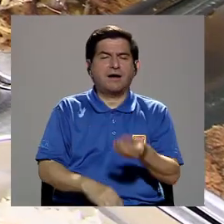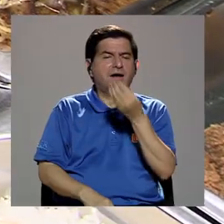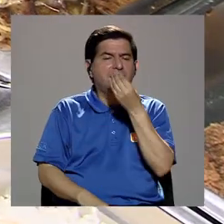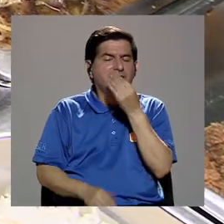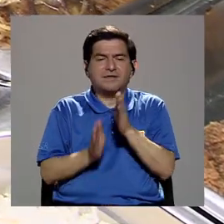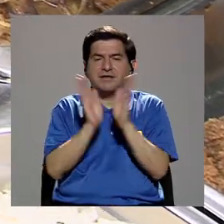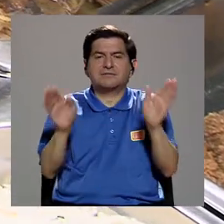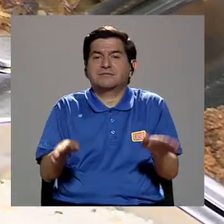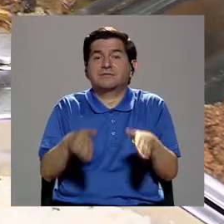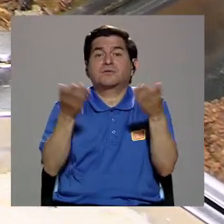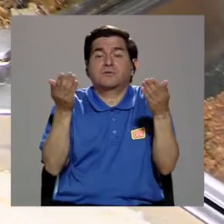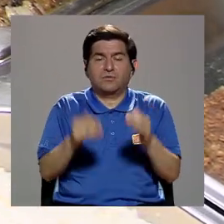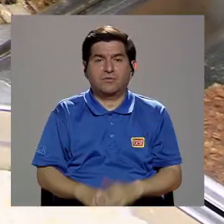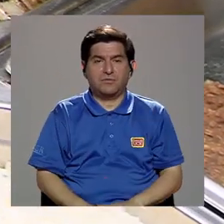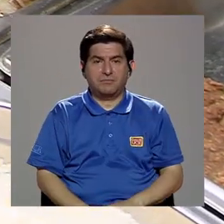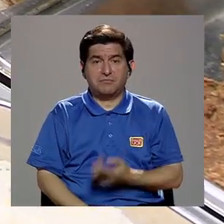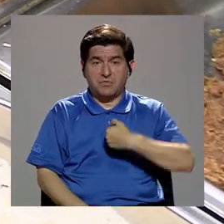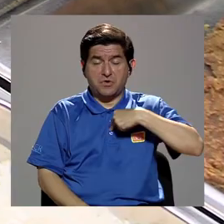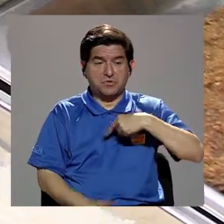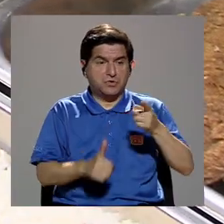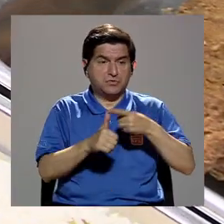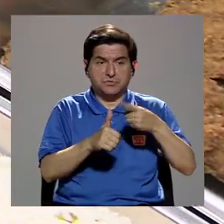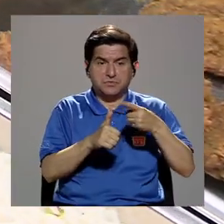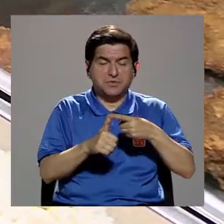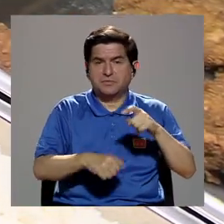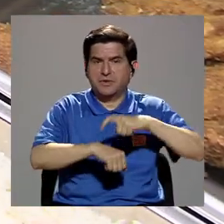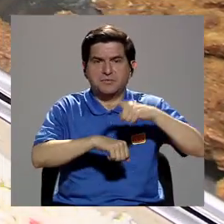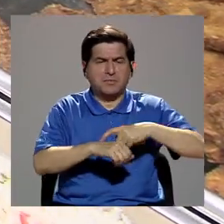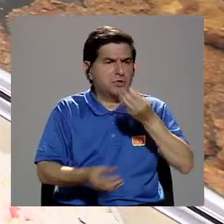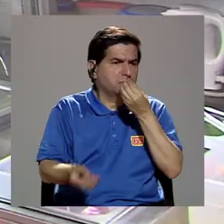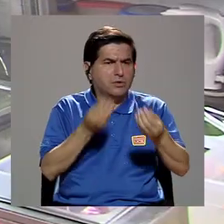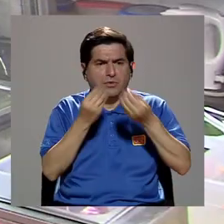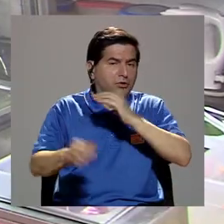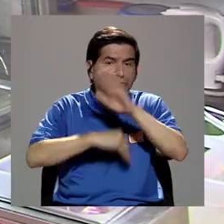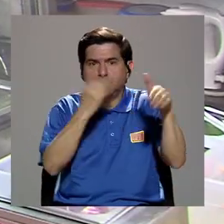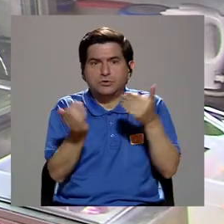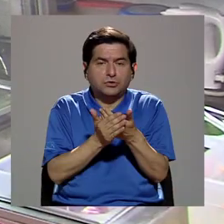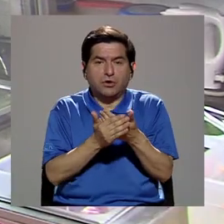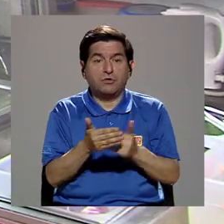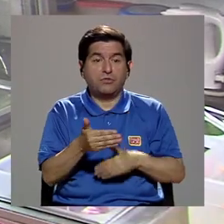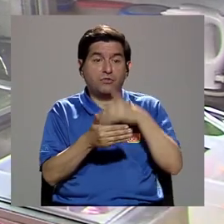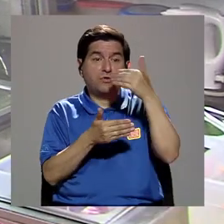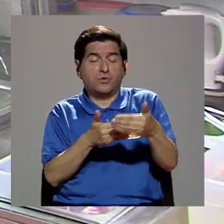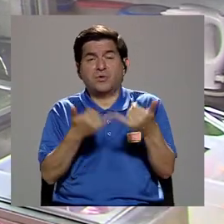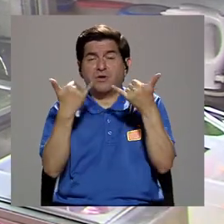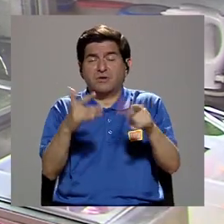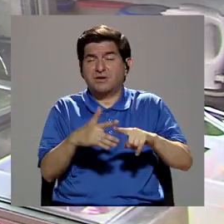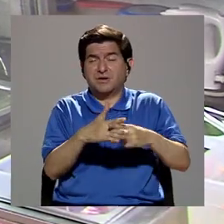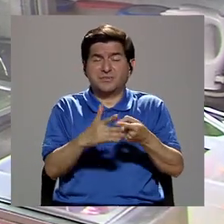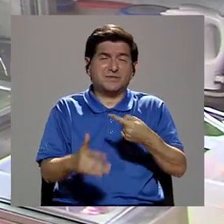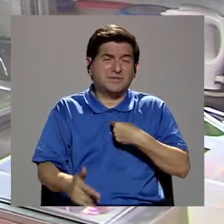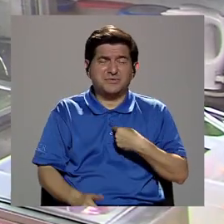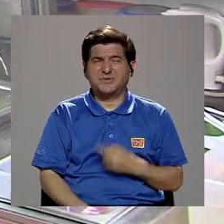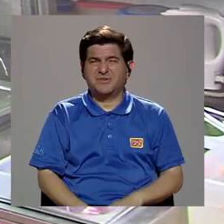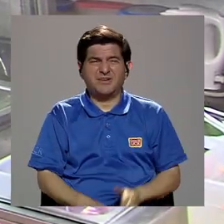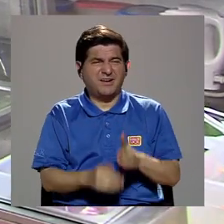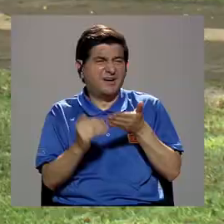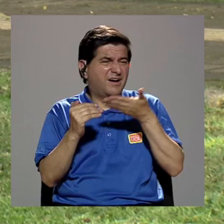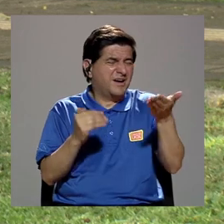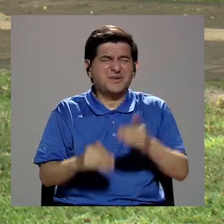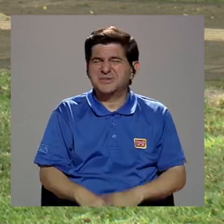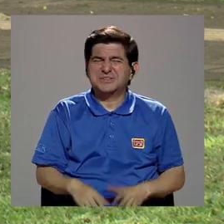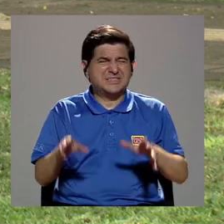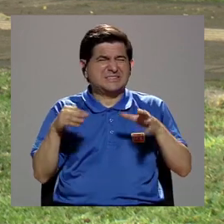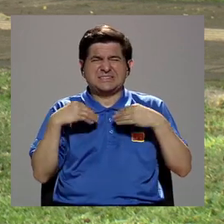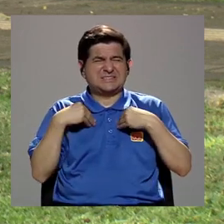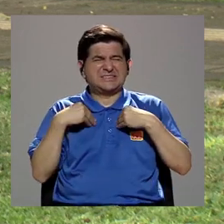nuestra dieta en general. O sea, a cierta edad somos carburadores universales y comemos de todo, ¿verdad? A cierta edad, después de cierta edad ya empiezan uno a que ya hay ciertas cosas